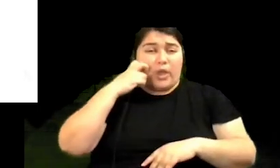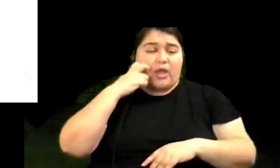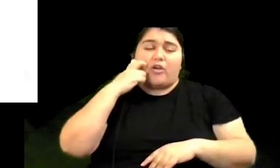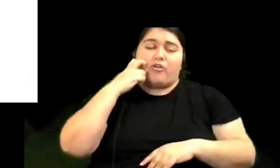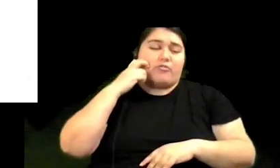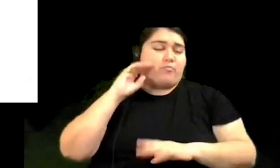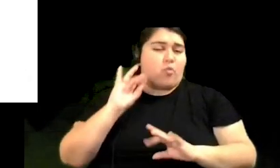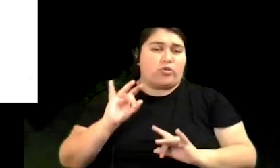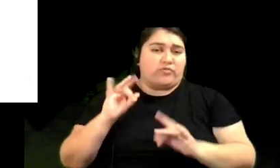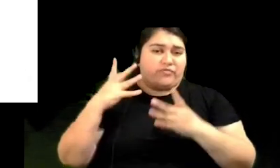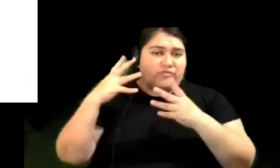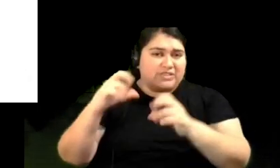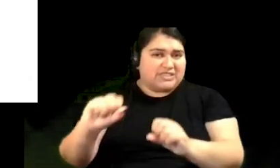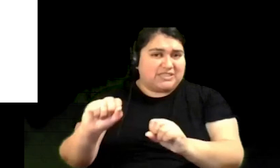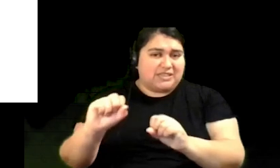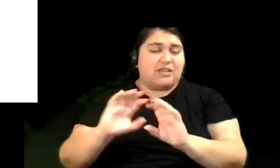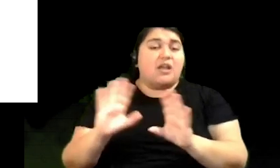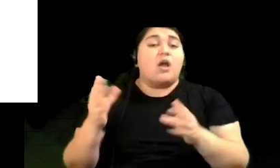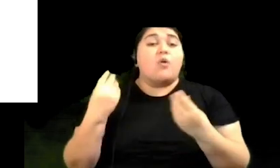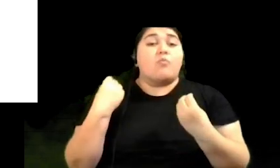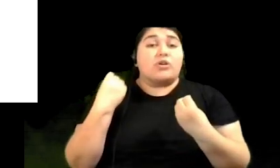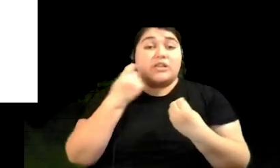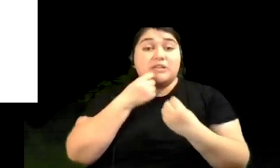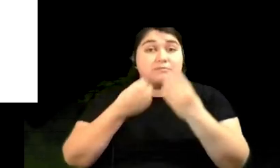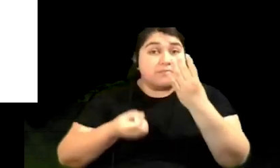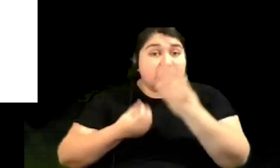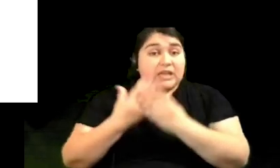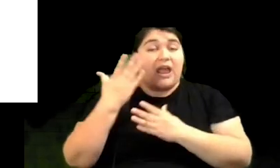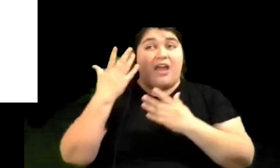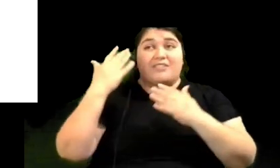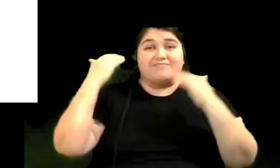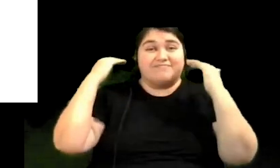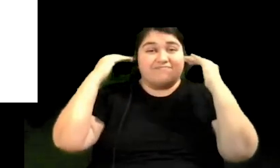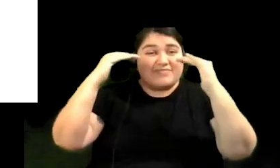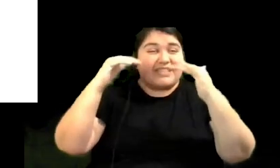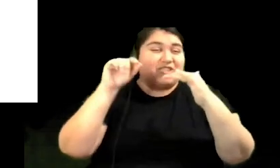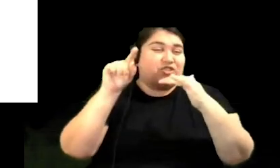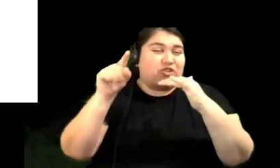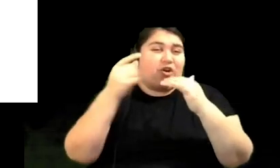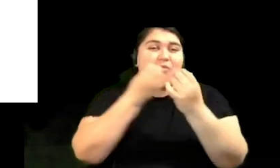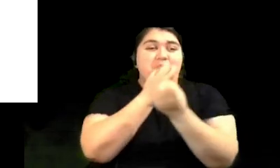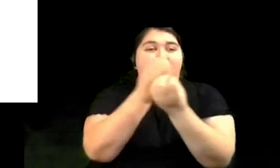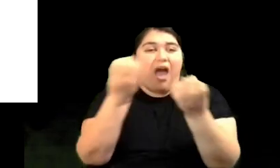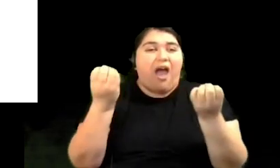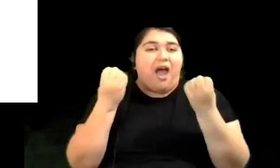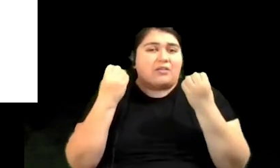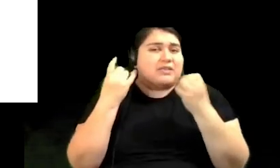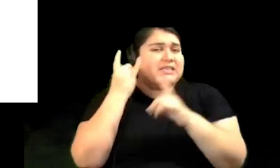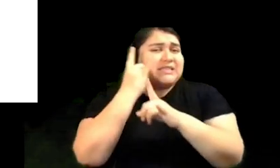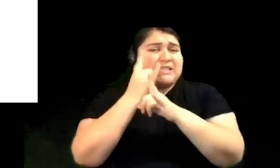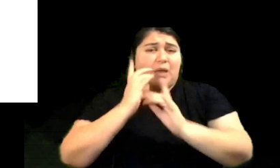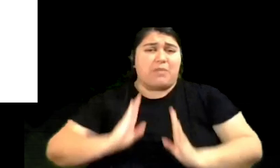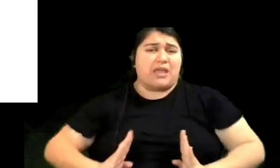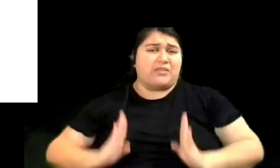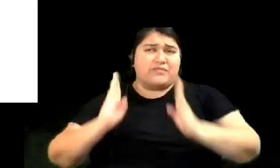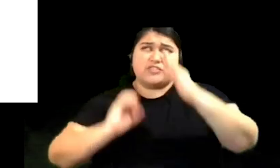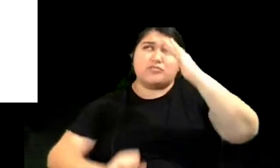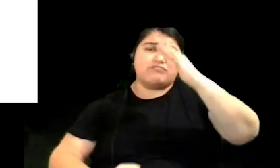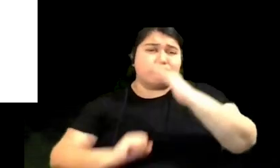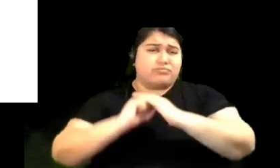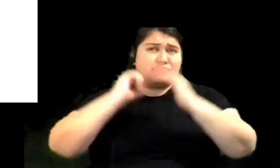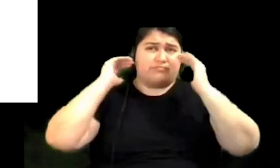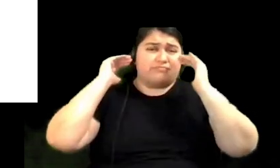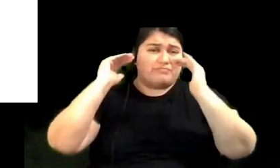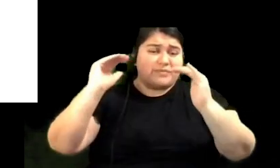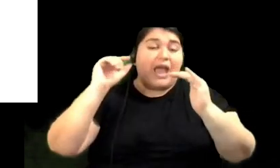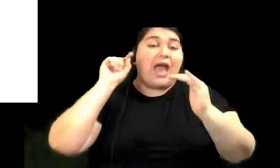qué? Porque si yo voy a desarrollar una terraza verde, voy a desarrollarla arriba del último piso del edificio, y por consiguiente eso